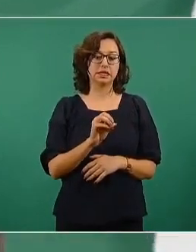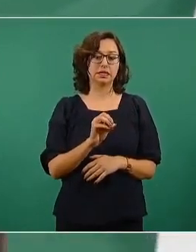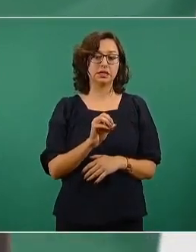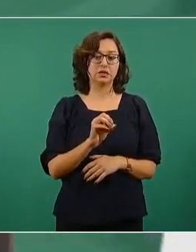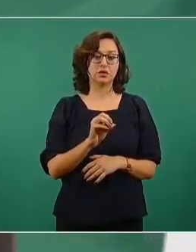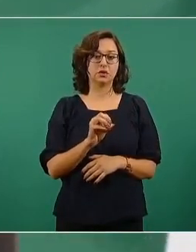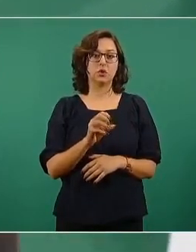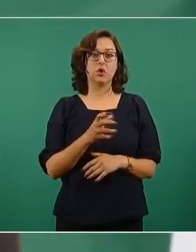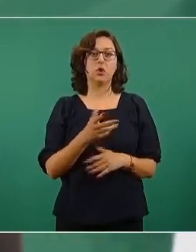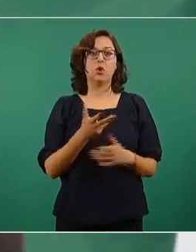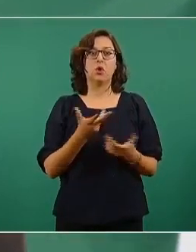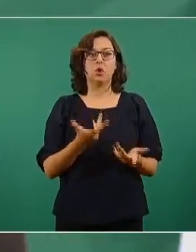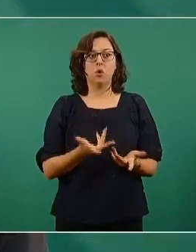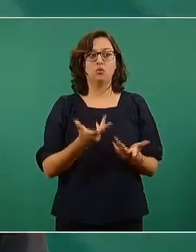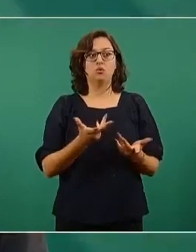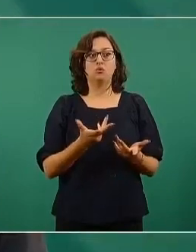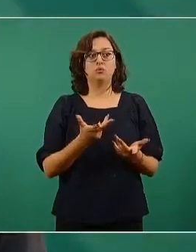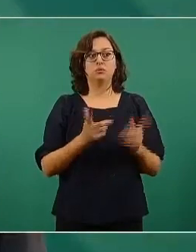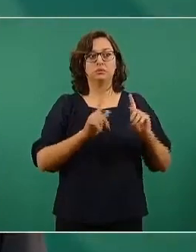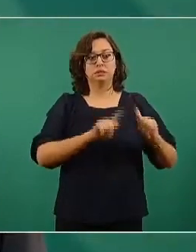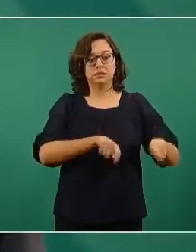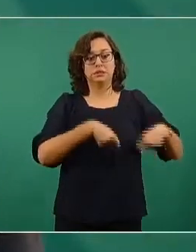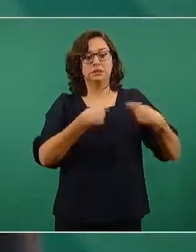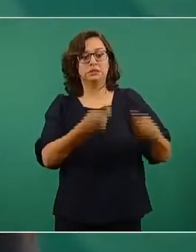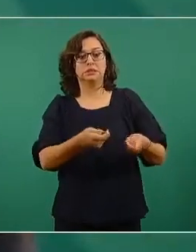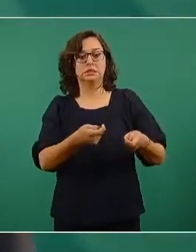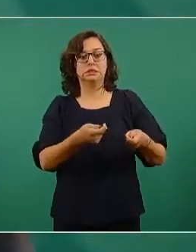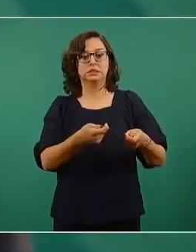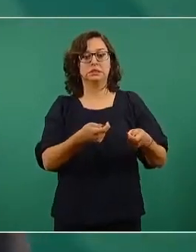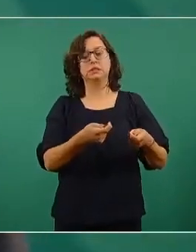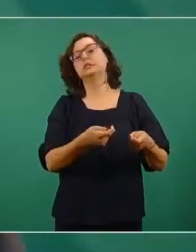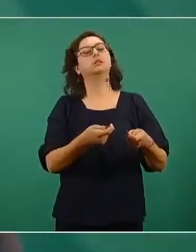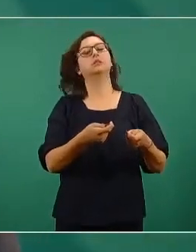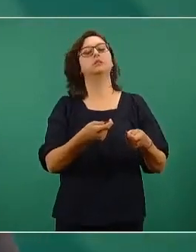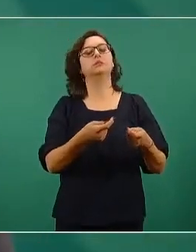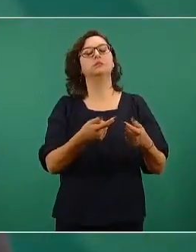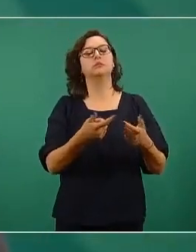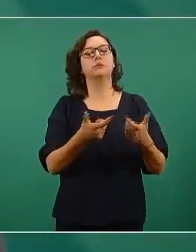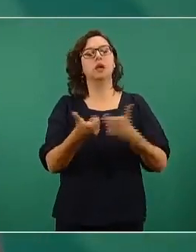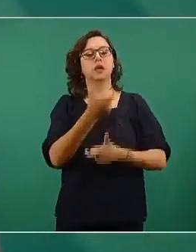o que Salinas les había dejado la economía prendida de alfileres.